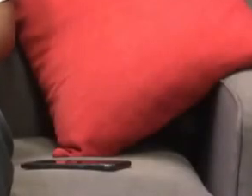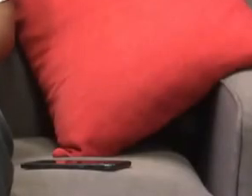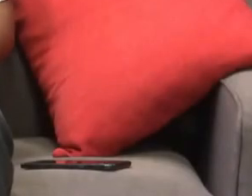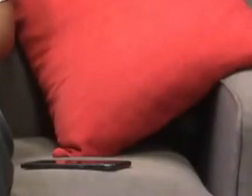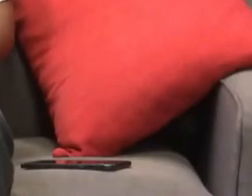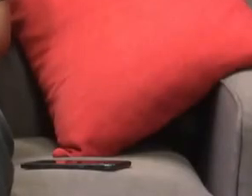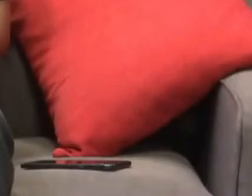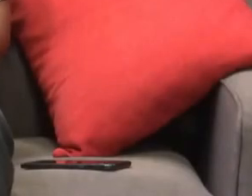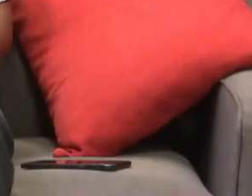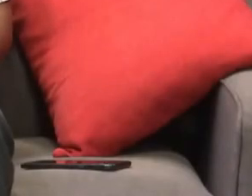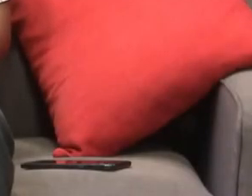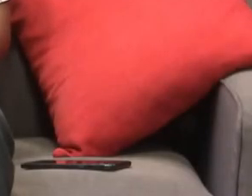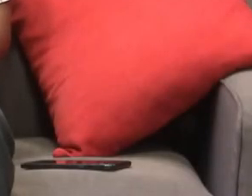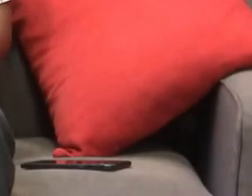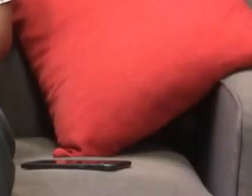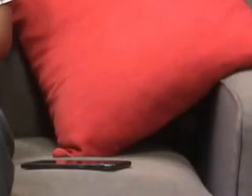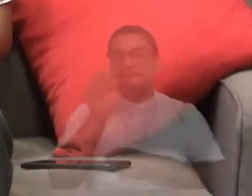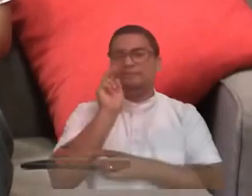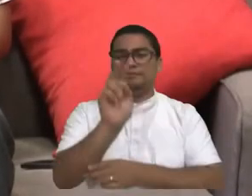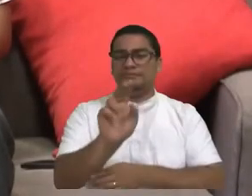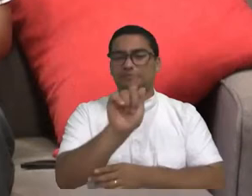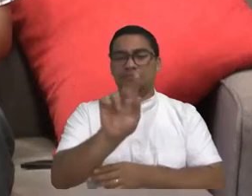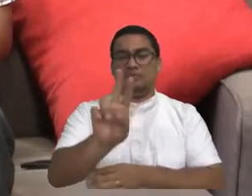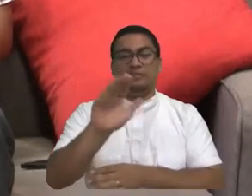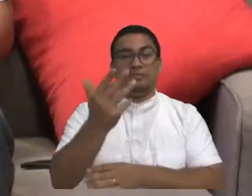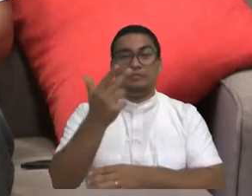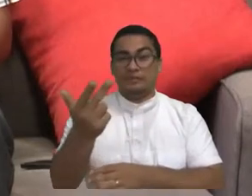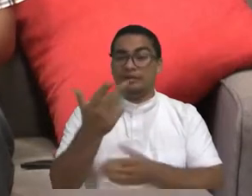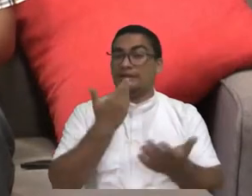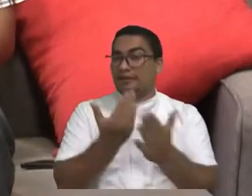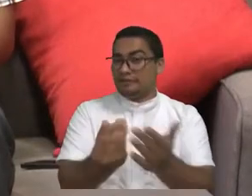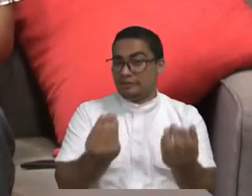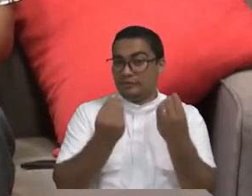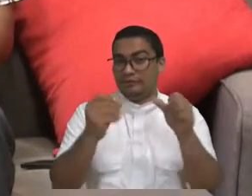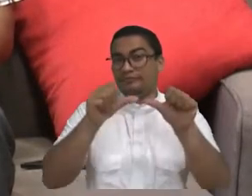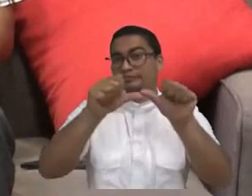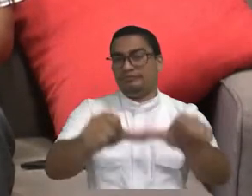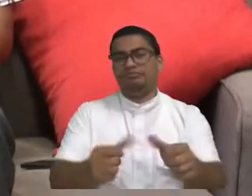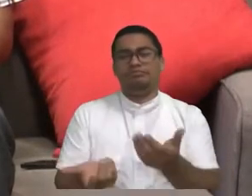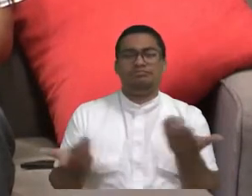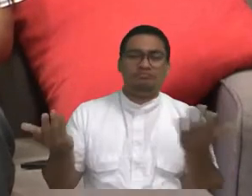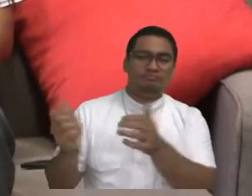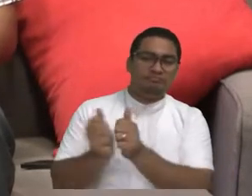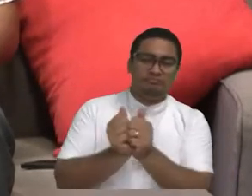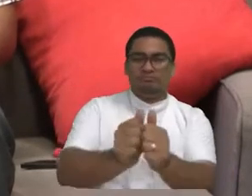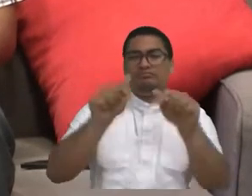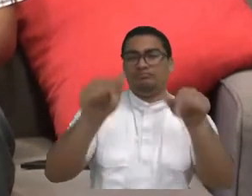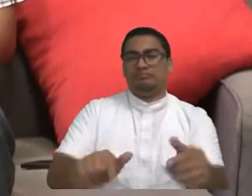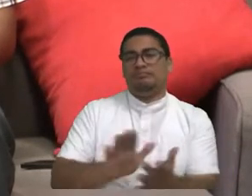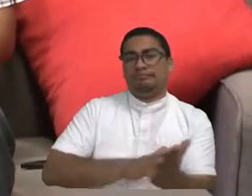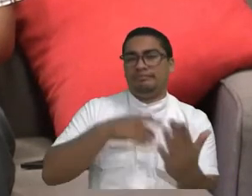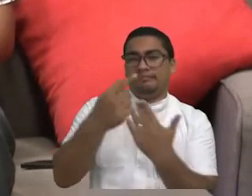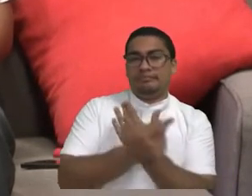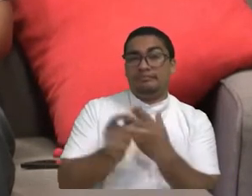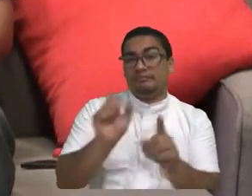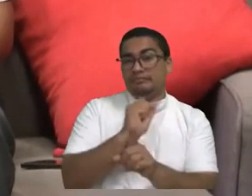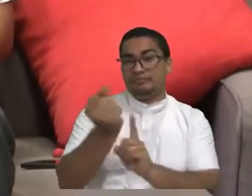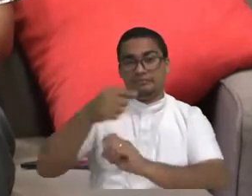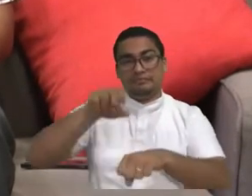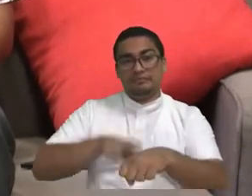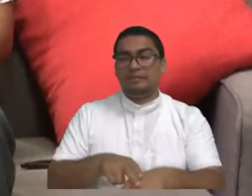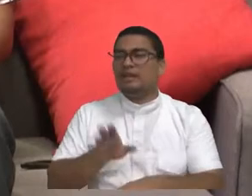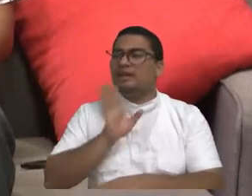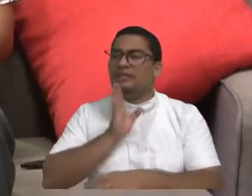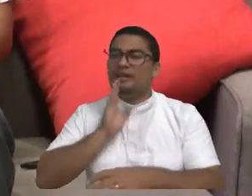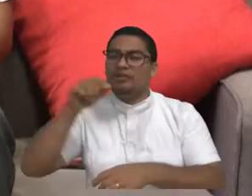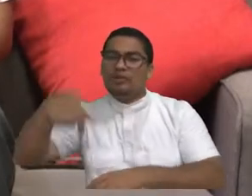muchísimas gracias por continúan sintonía del canal parlamentario muchísimas gracias por continuar acompañándonos en su programa desde el parlamento hoy